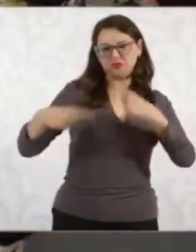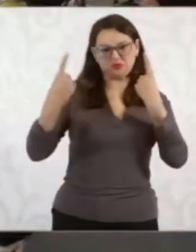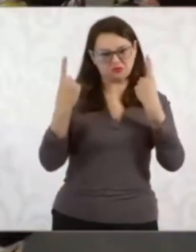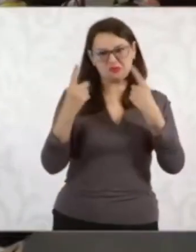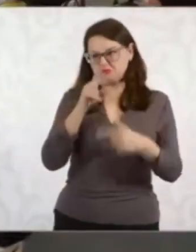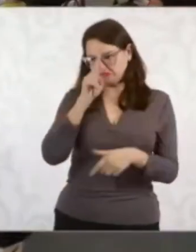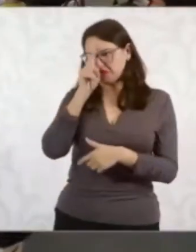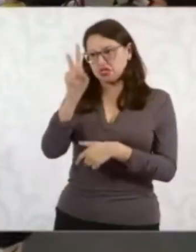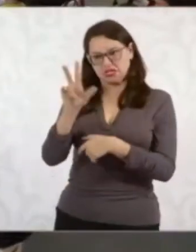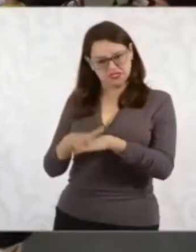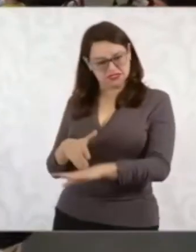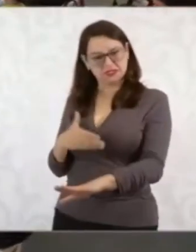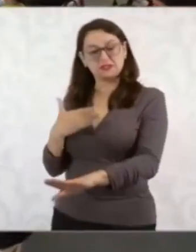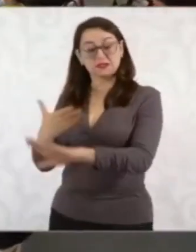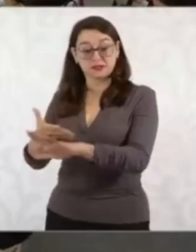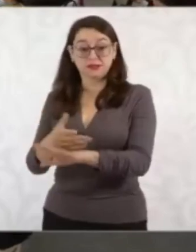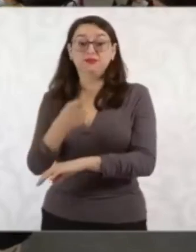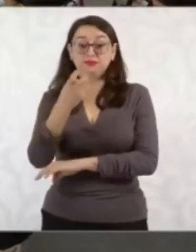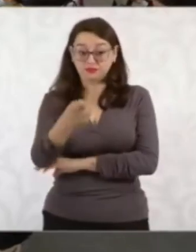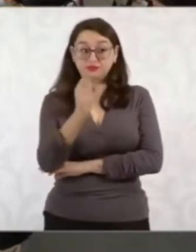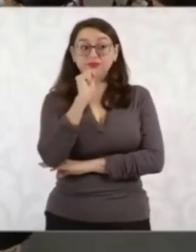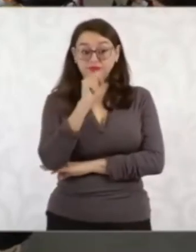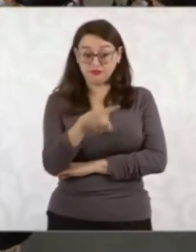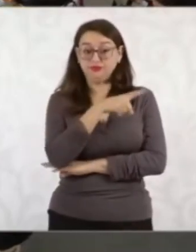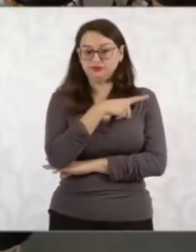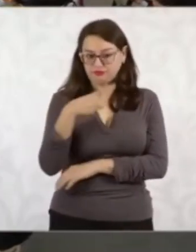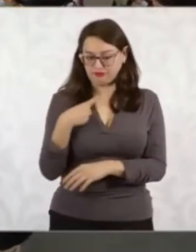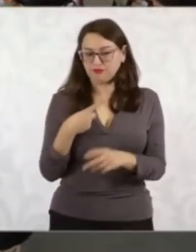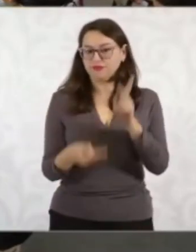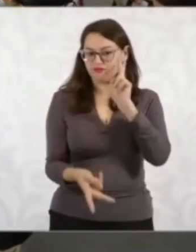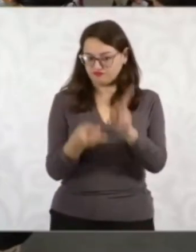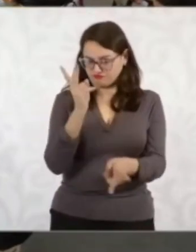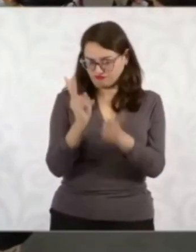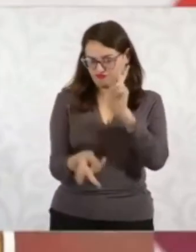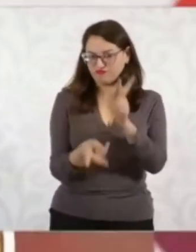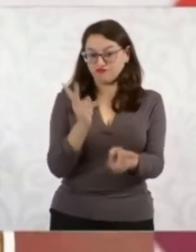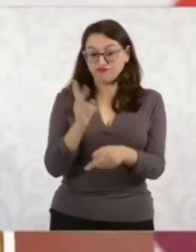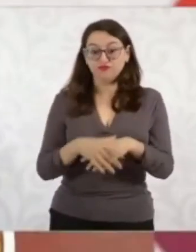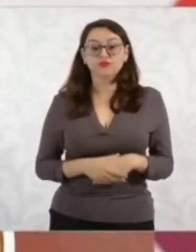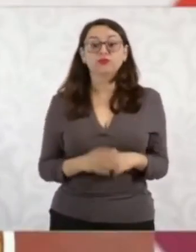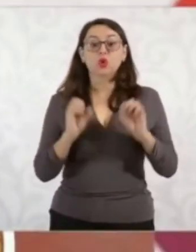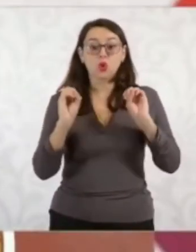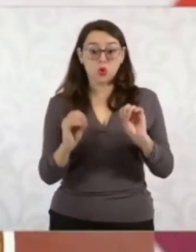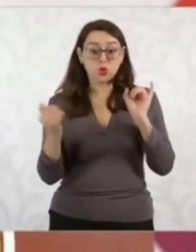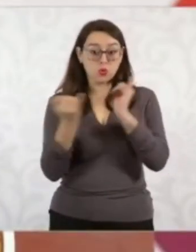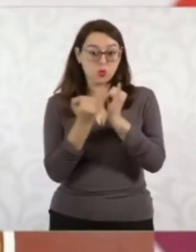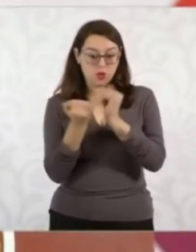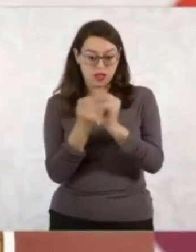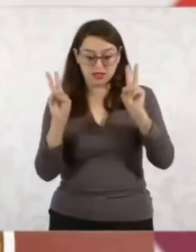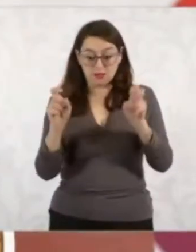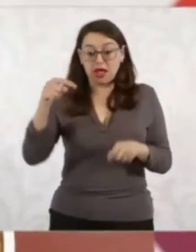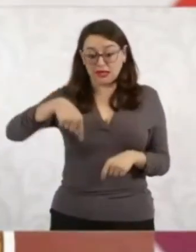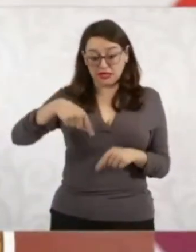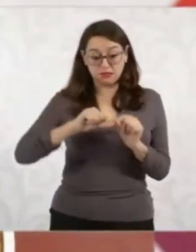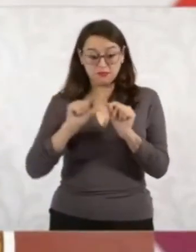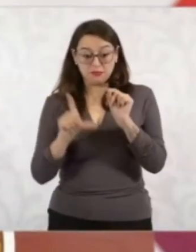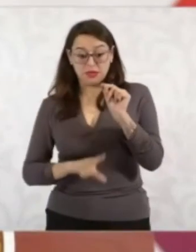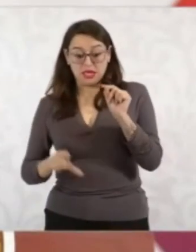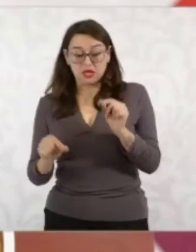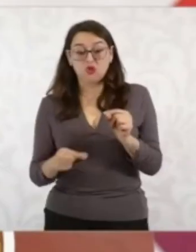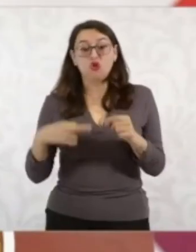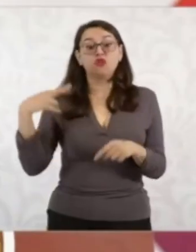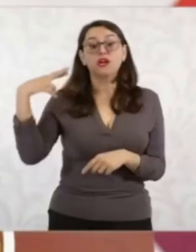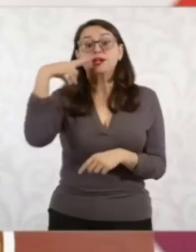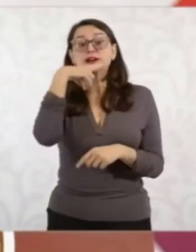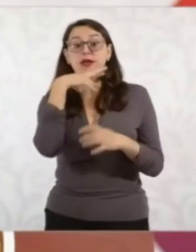algún momento podemos también hablarlo aquí. O el propio caso que aquí hemos mencionado de Rápido y Furioso. Nada más que